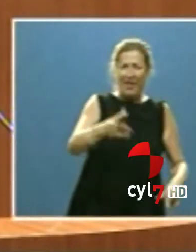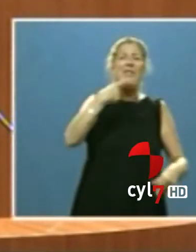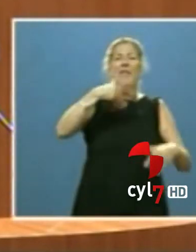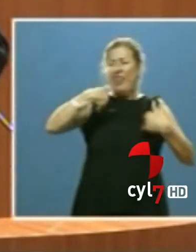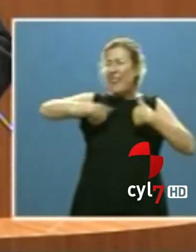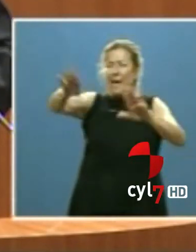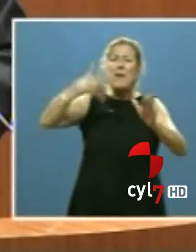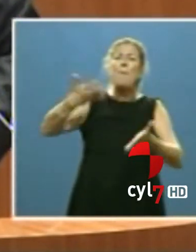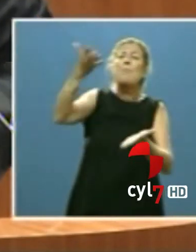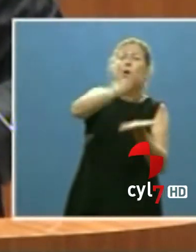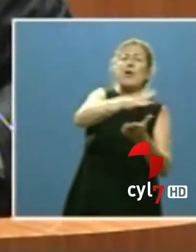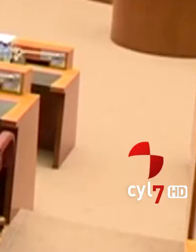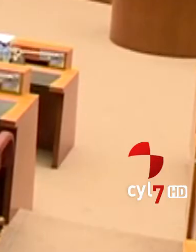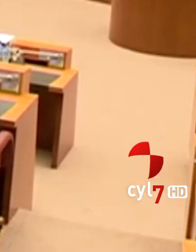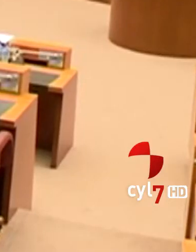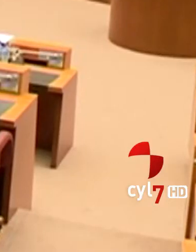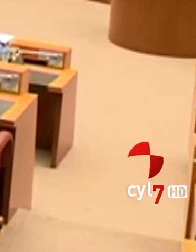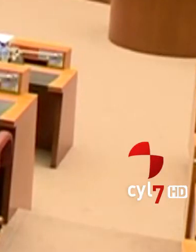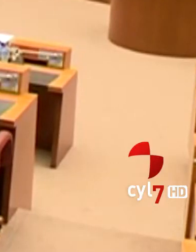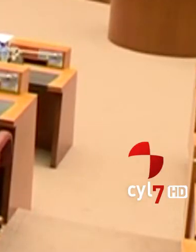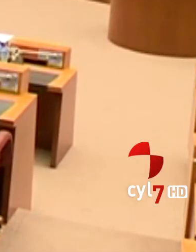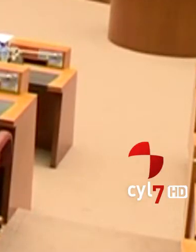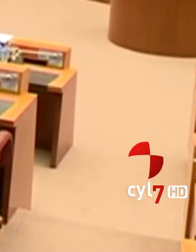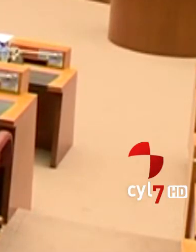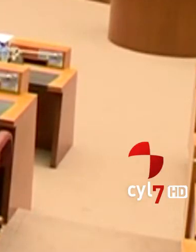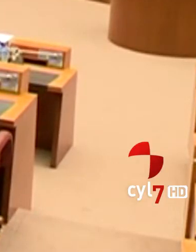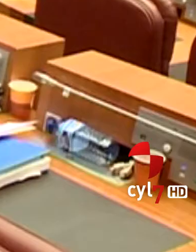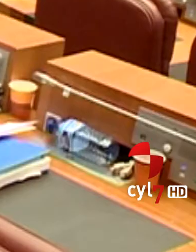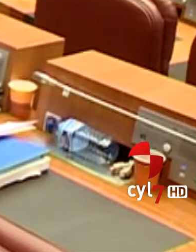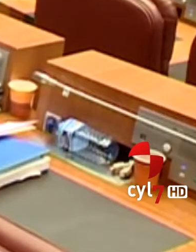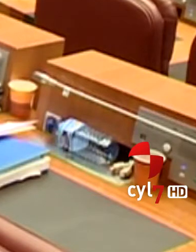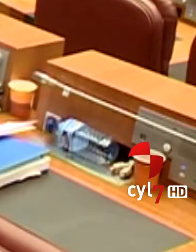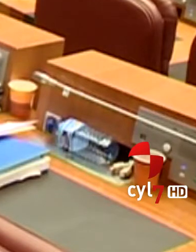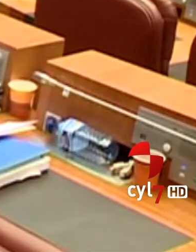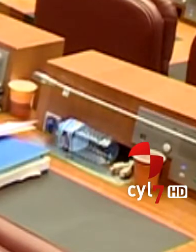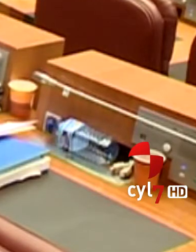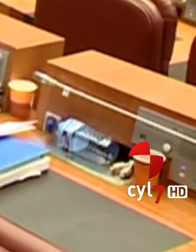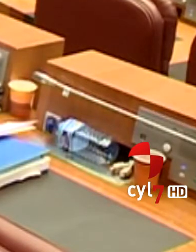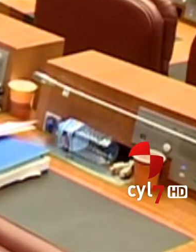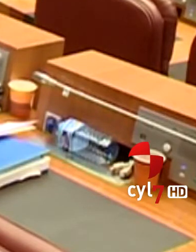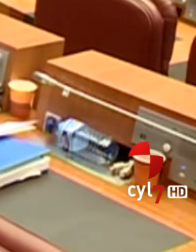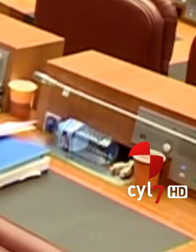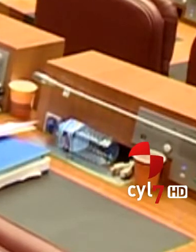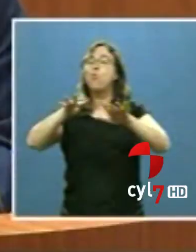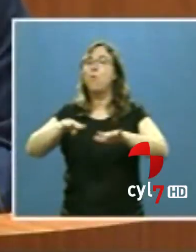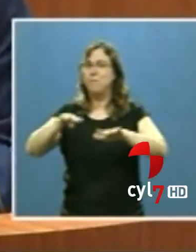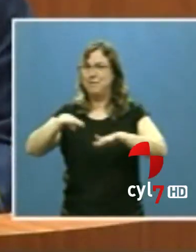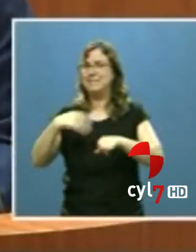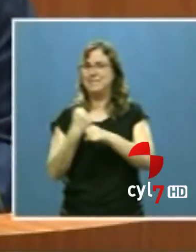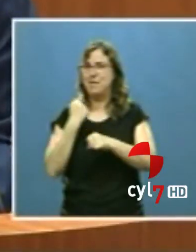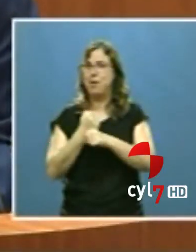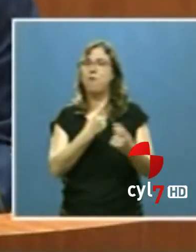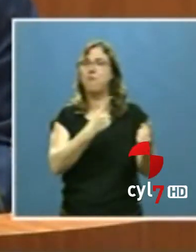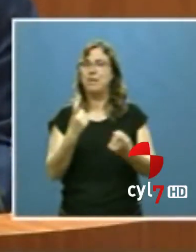más políticamente es ver frente en un tono más amable ambos han recordado que quedan nueve meses de legislatura y mucho por hacer y